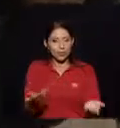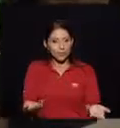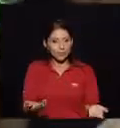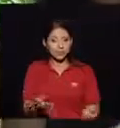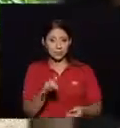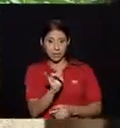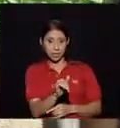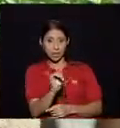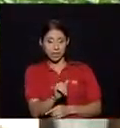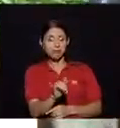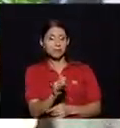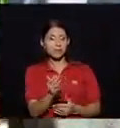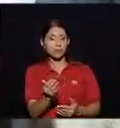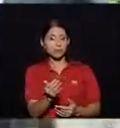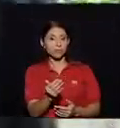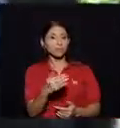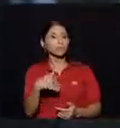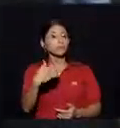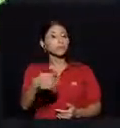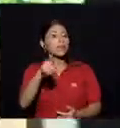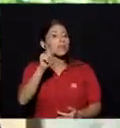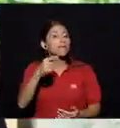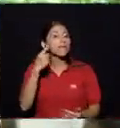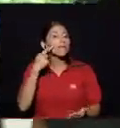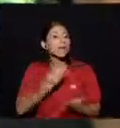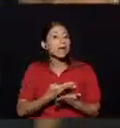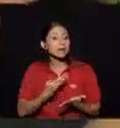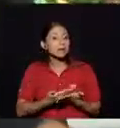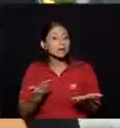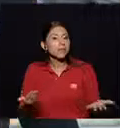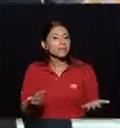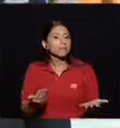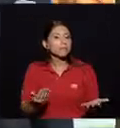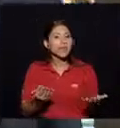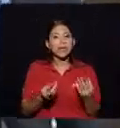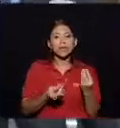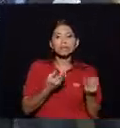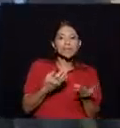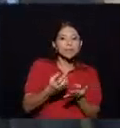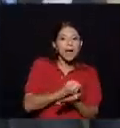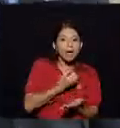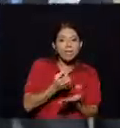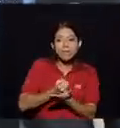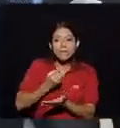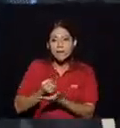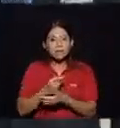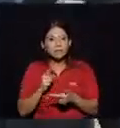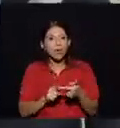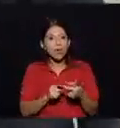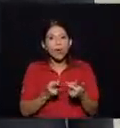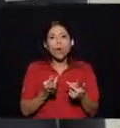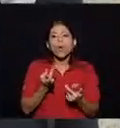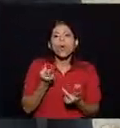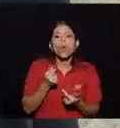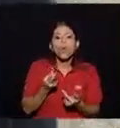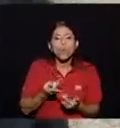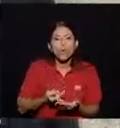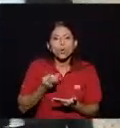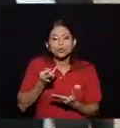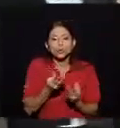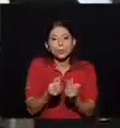esto pronto tendrá que verse reflejado en tarifas, reflejado en costos de producción y por